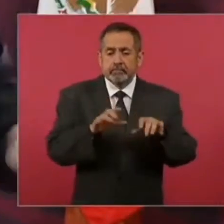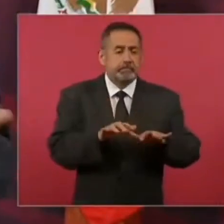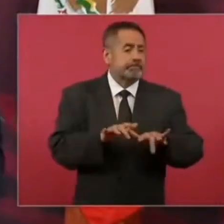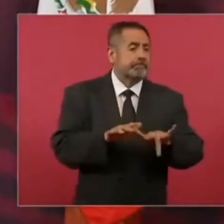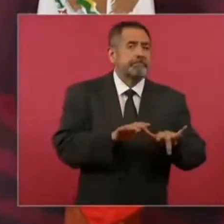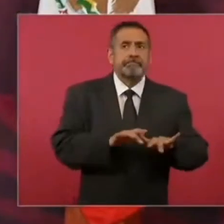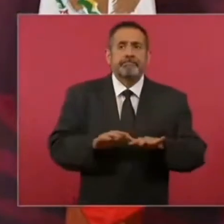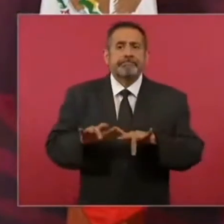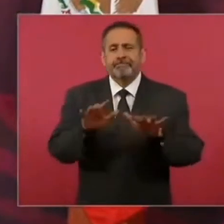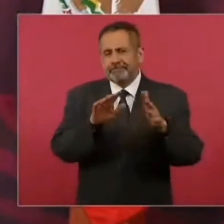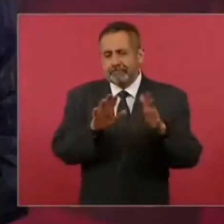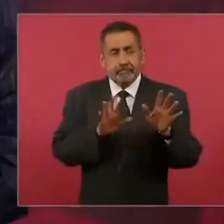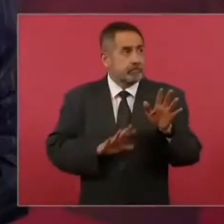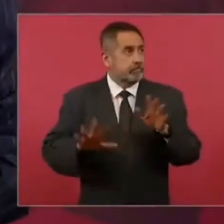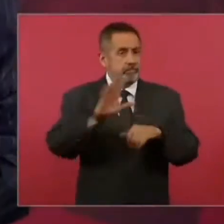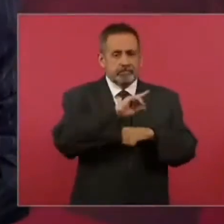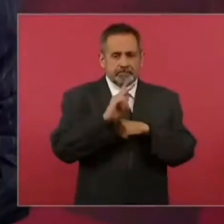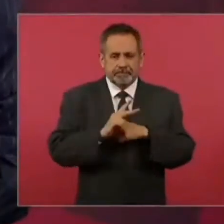todo el país.